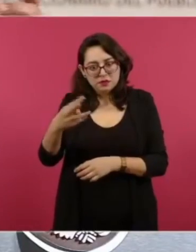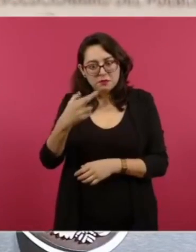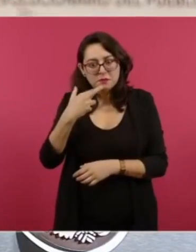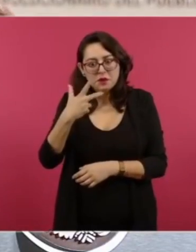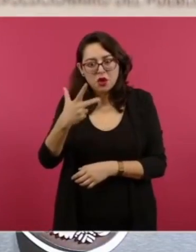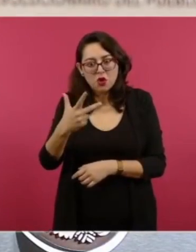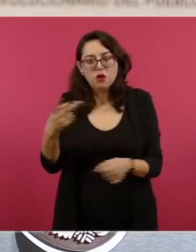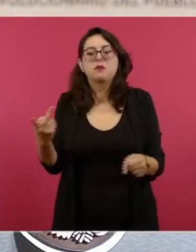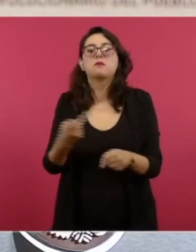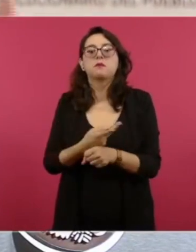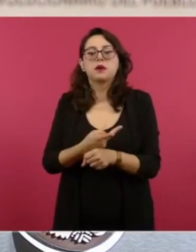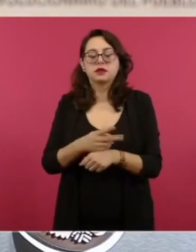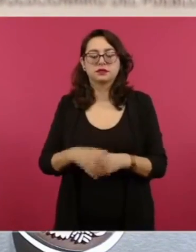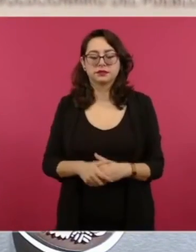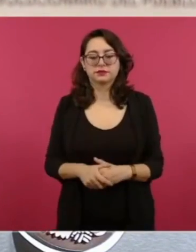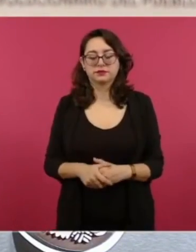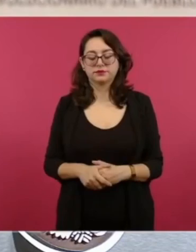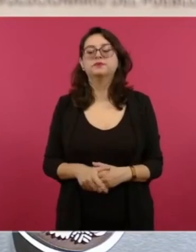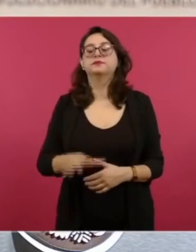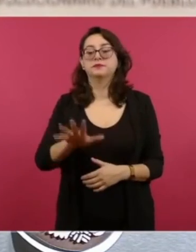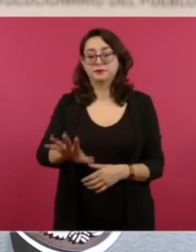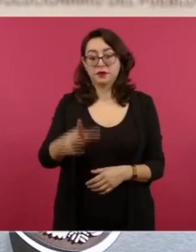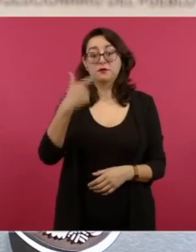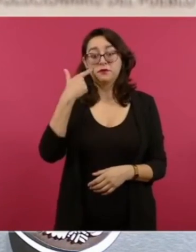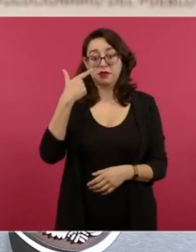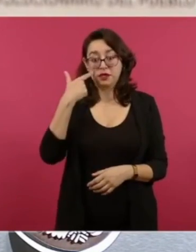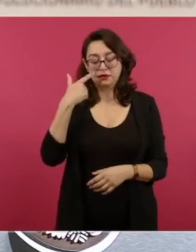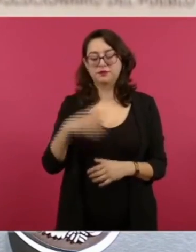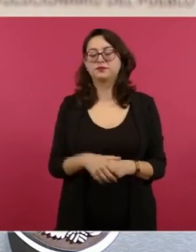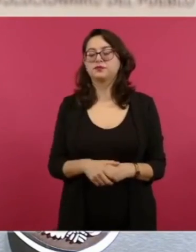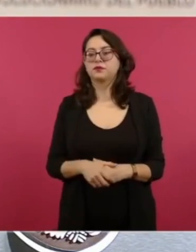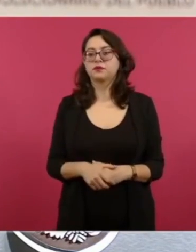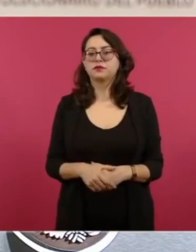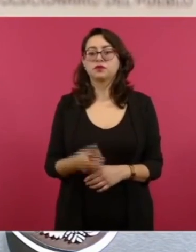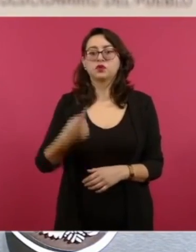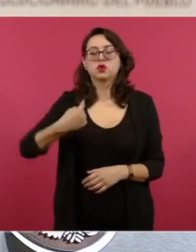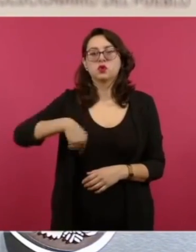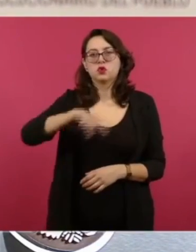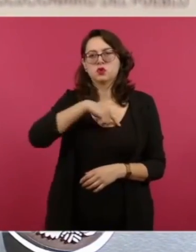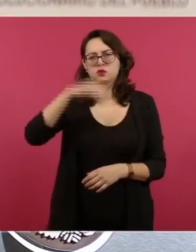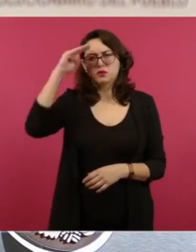nosotros planteamos que había que atender las causas, que era la forma más humana,